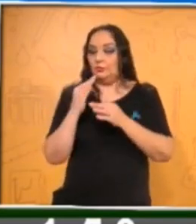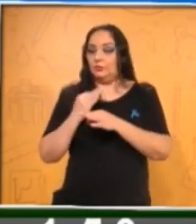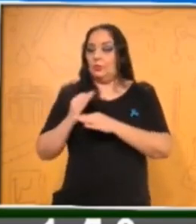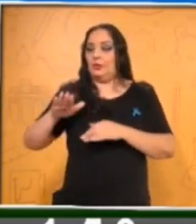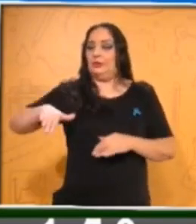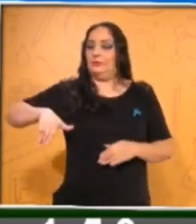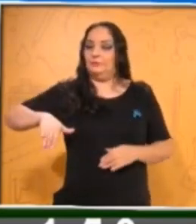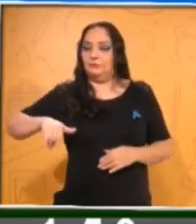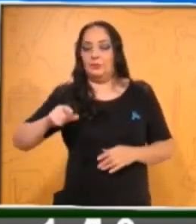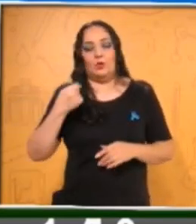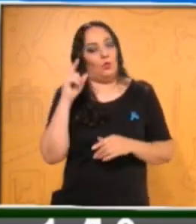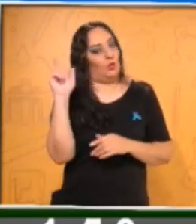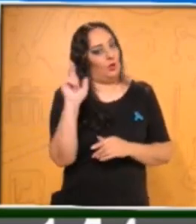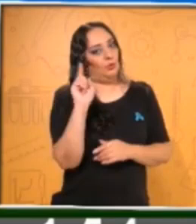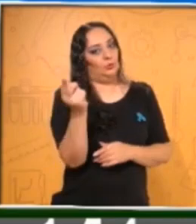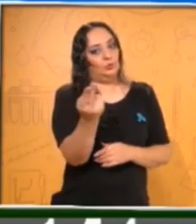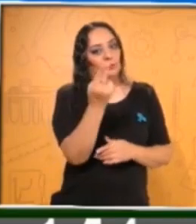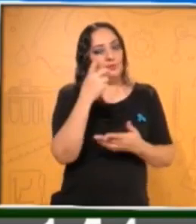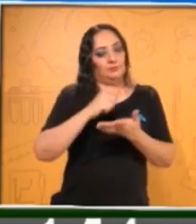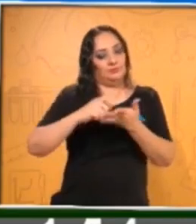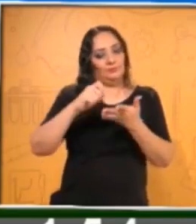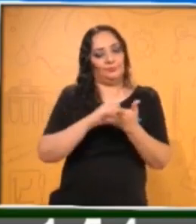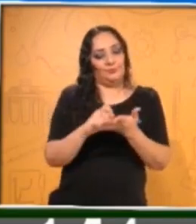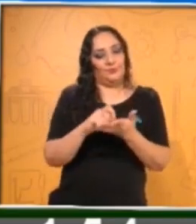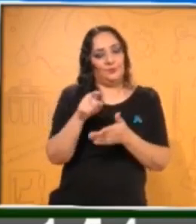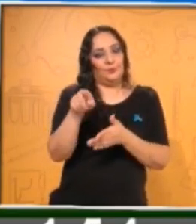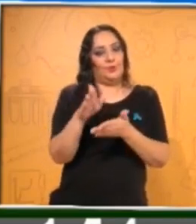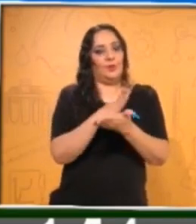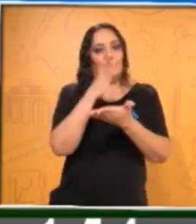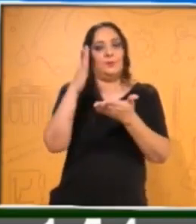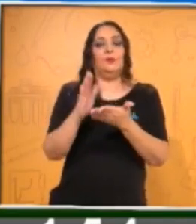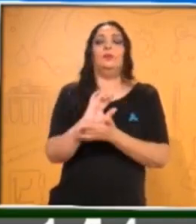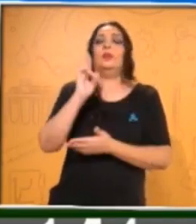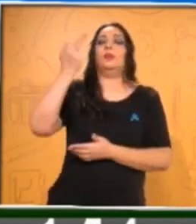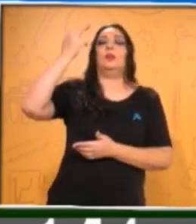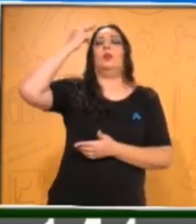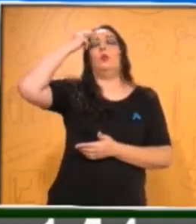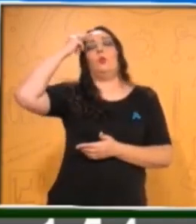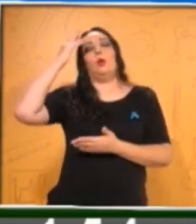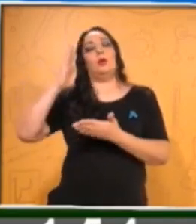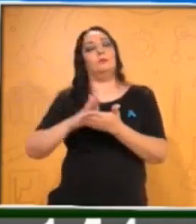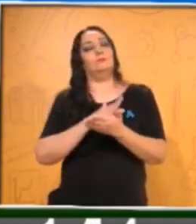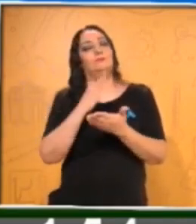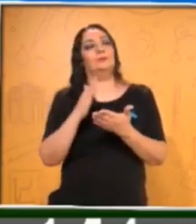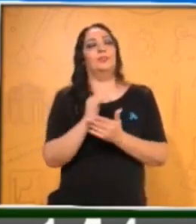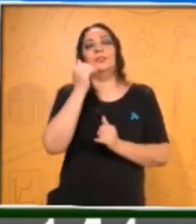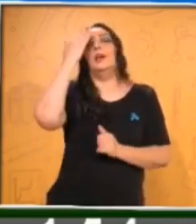su libreta, las fórmulas. Recuerden, es repaso, ya se lo saben.